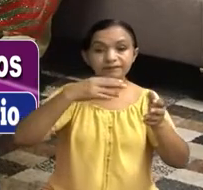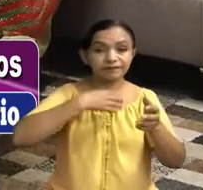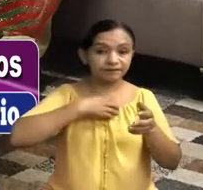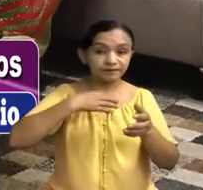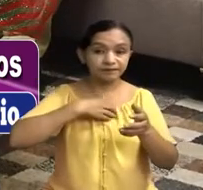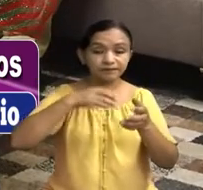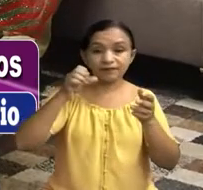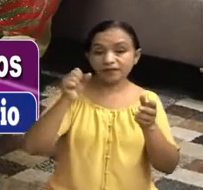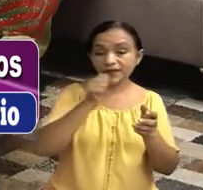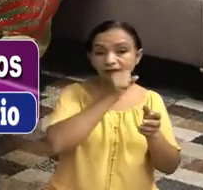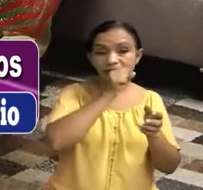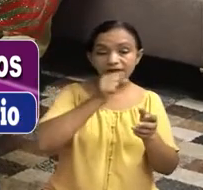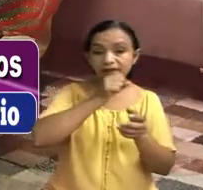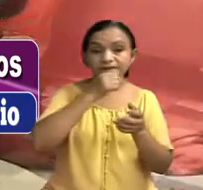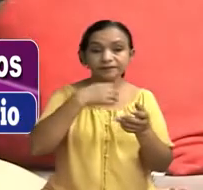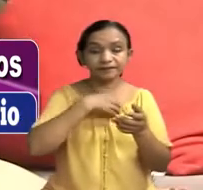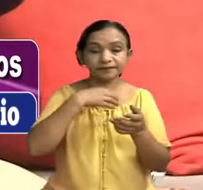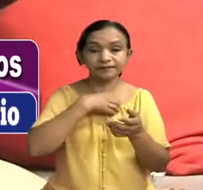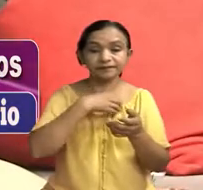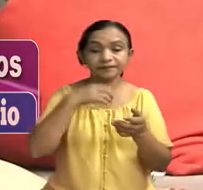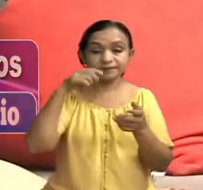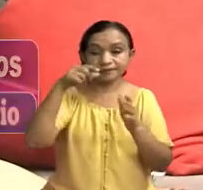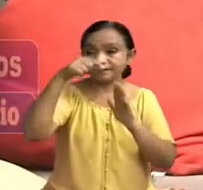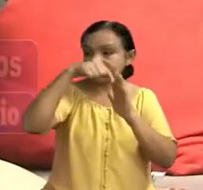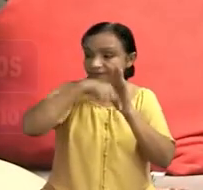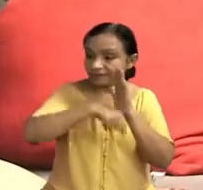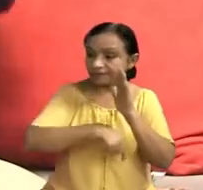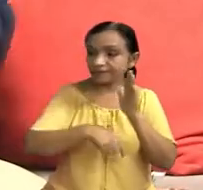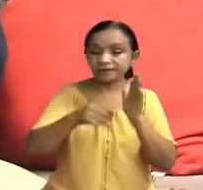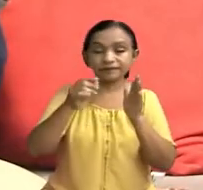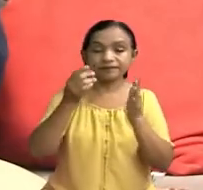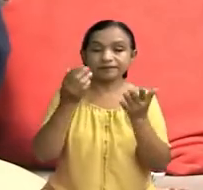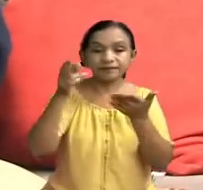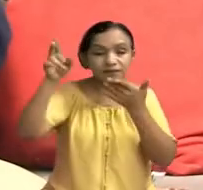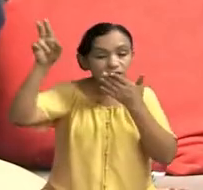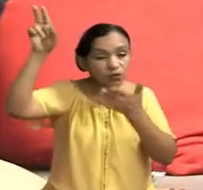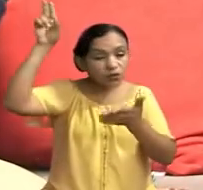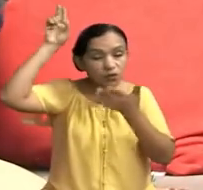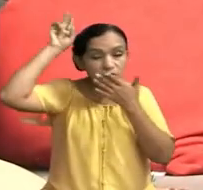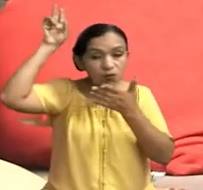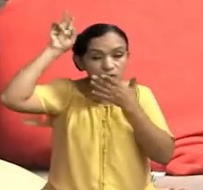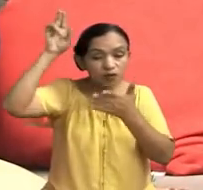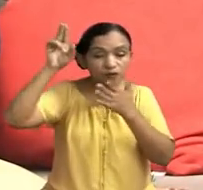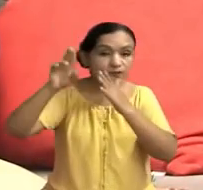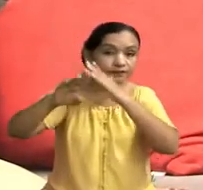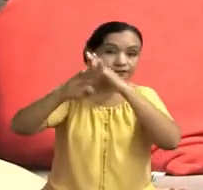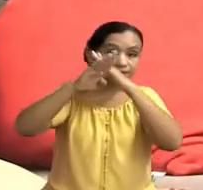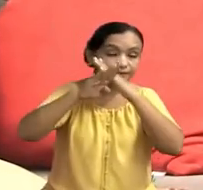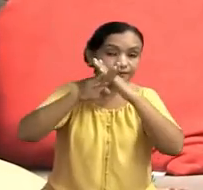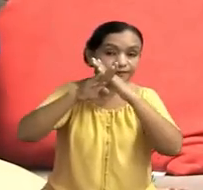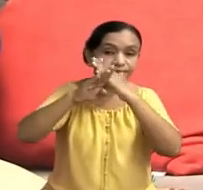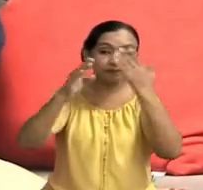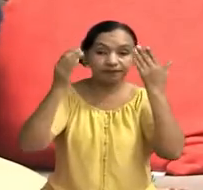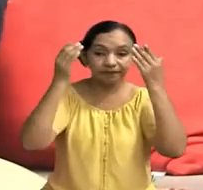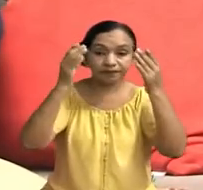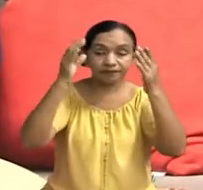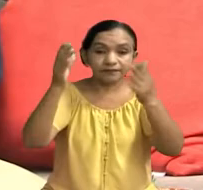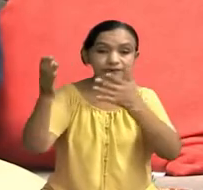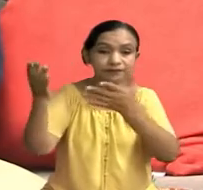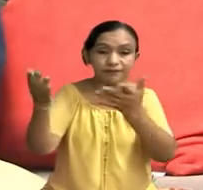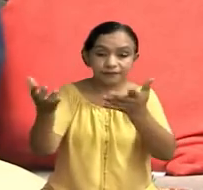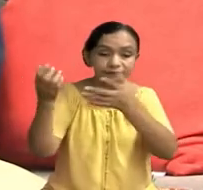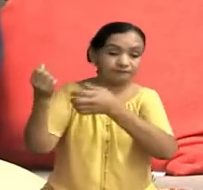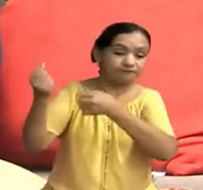sus cantos. Entonces, ahí en el fondo, nuestros indígenas resisten al colonialismo cultural que se pretende